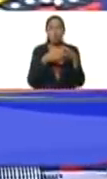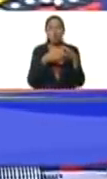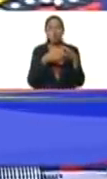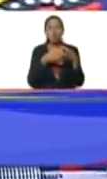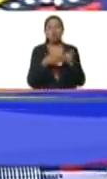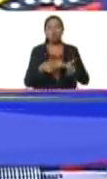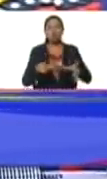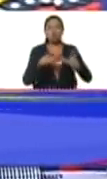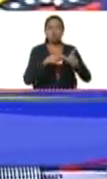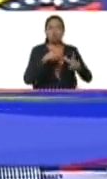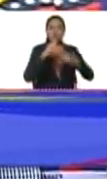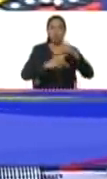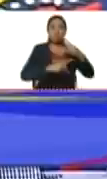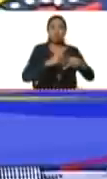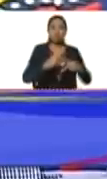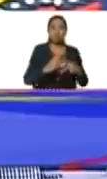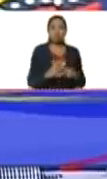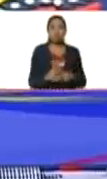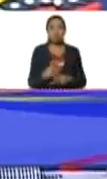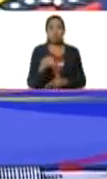Producción, no son CLA,